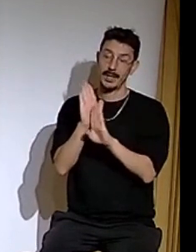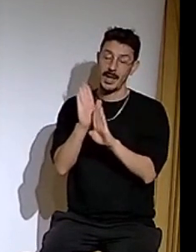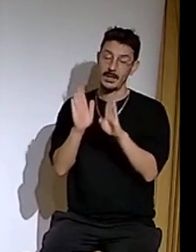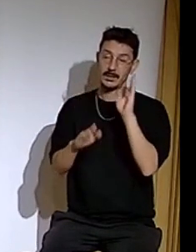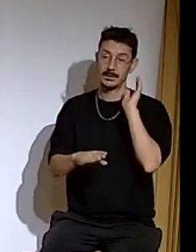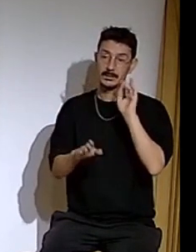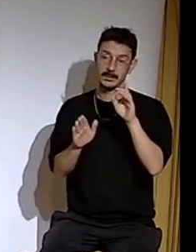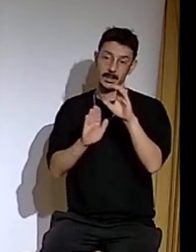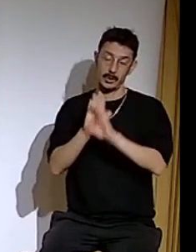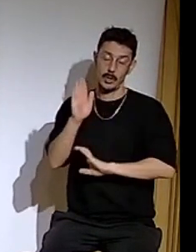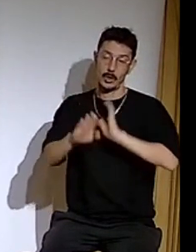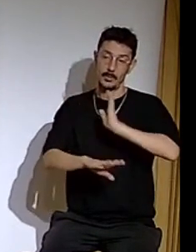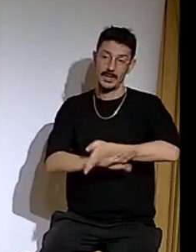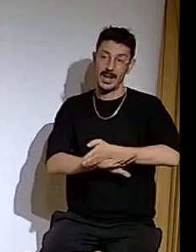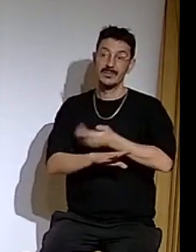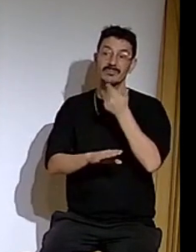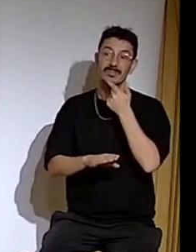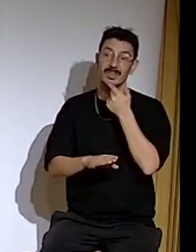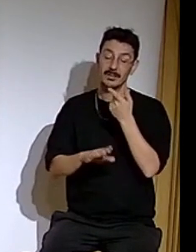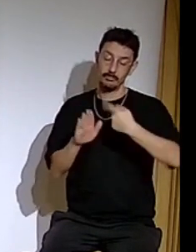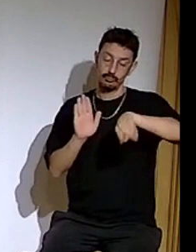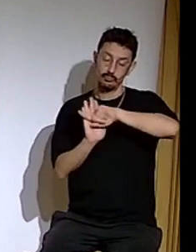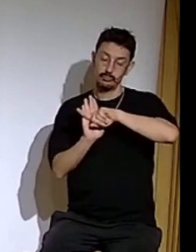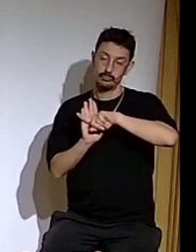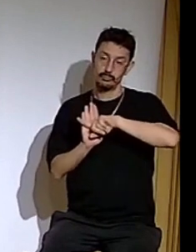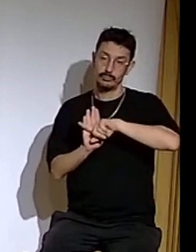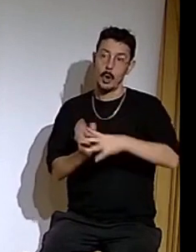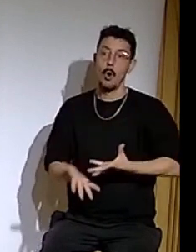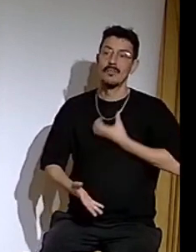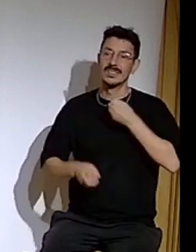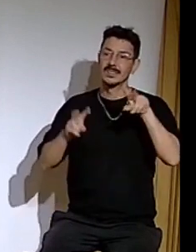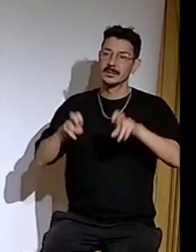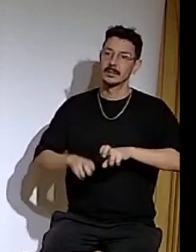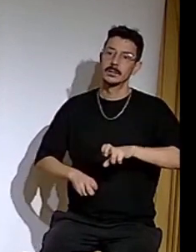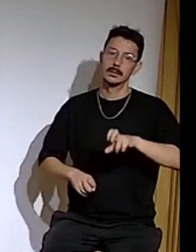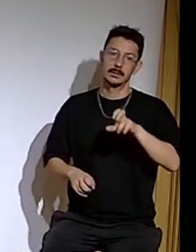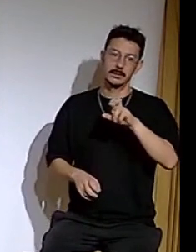lo de las ofensas los sentimientos religiosos